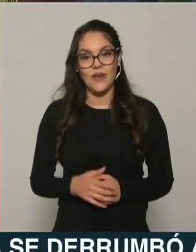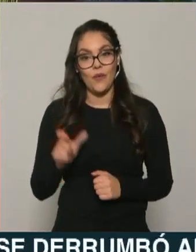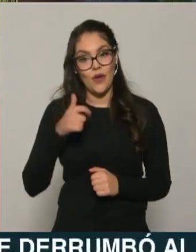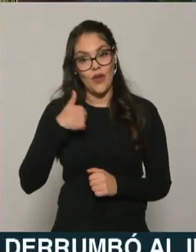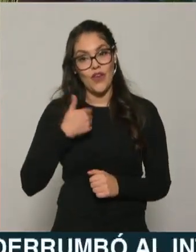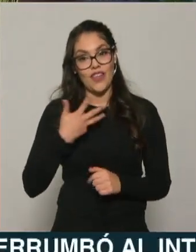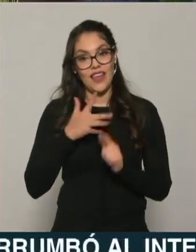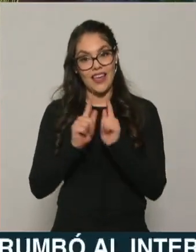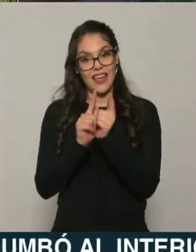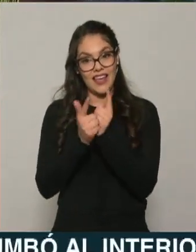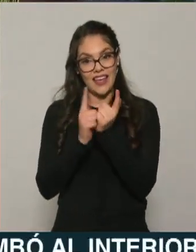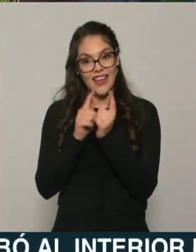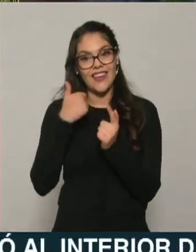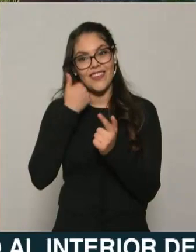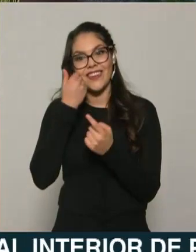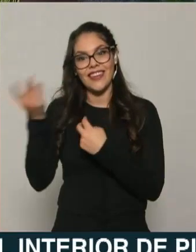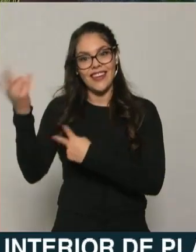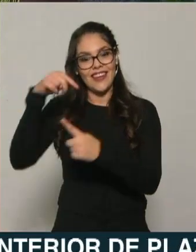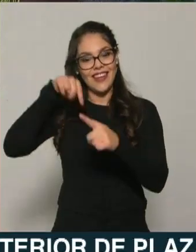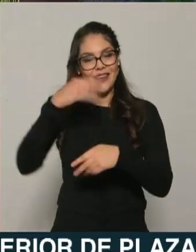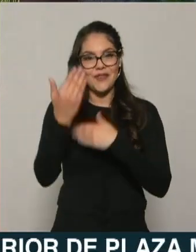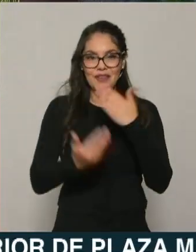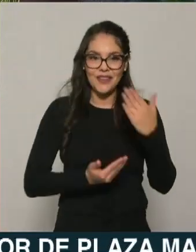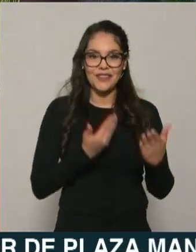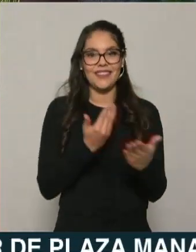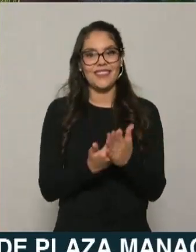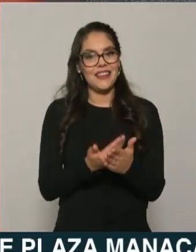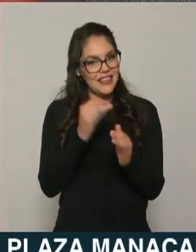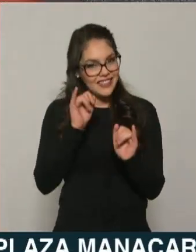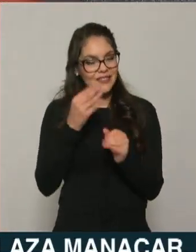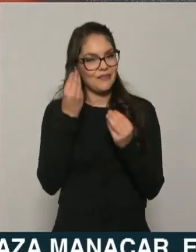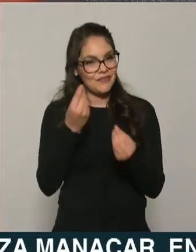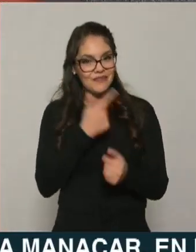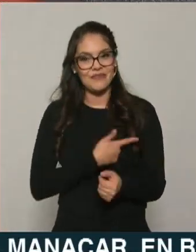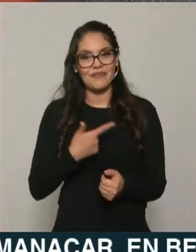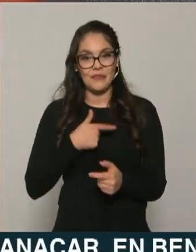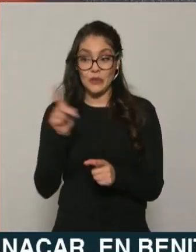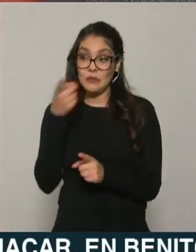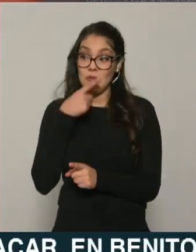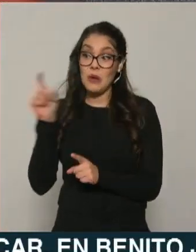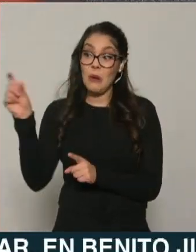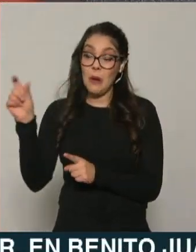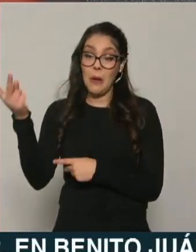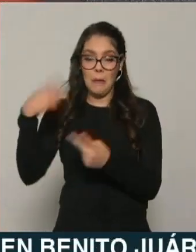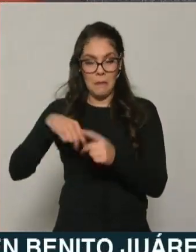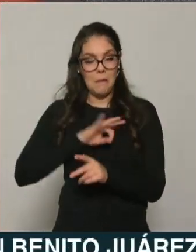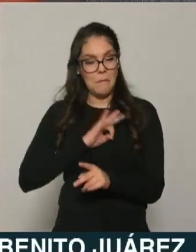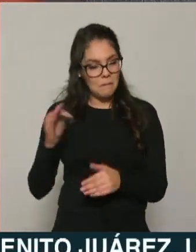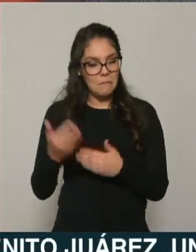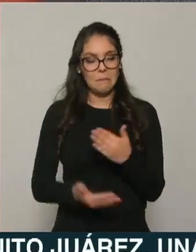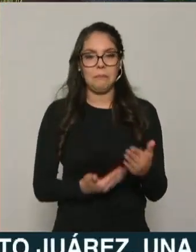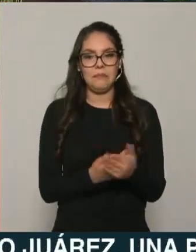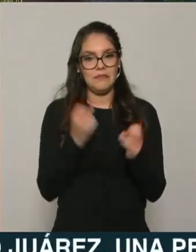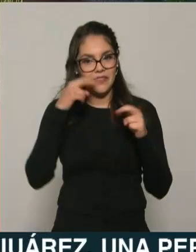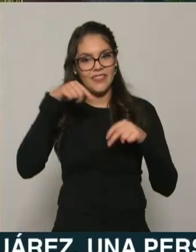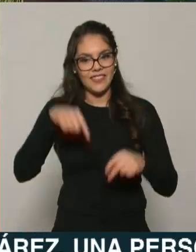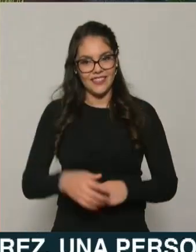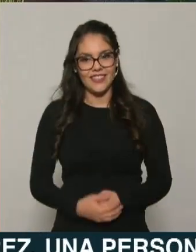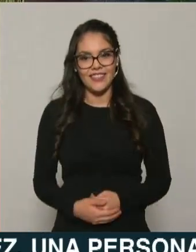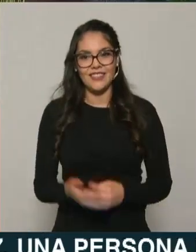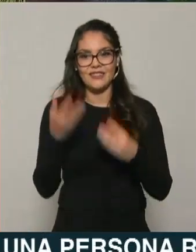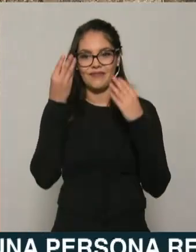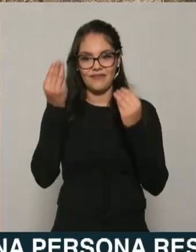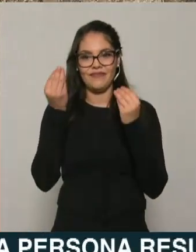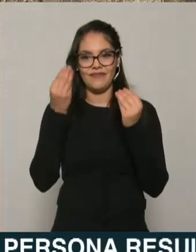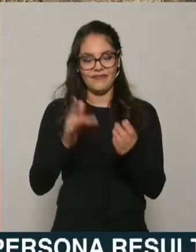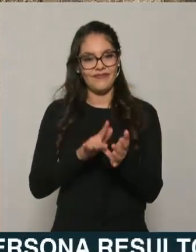libro me gustaría venir y presentárselos. Pues con mucho gusto. Aquí te esperamos. Tú nada más nos dices la hora y el día y con mucho gusto aquí te vemos. ¿Ok? Muchísimas